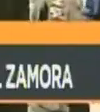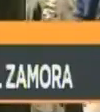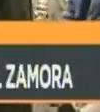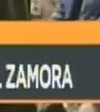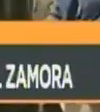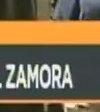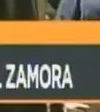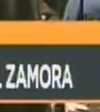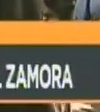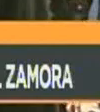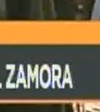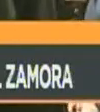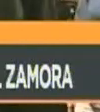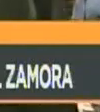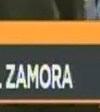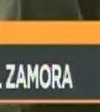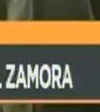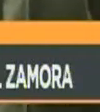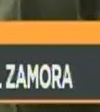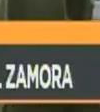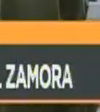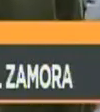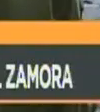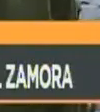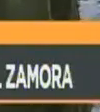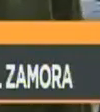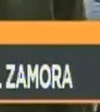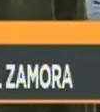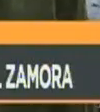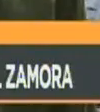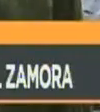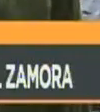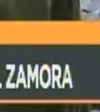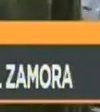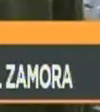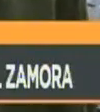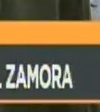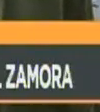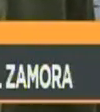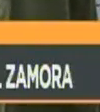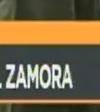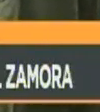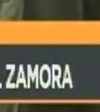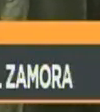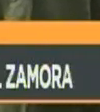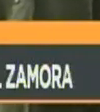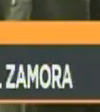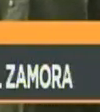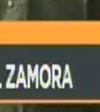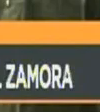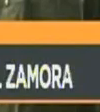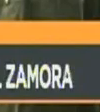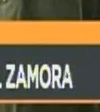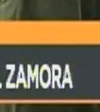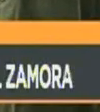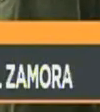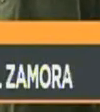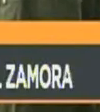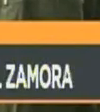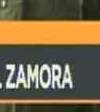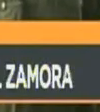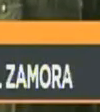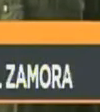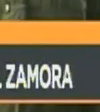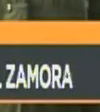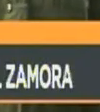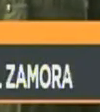salud, promoviendo la salud, la prevención y el diagnóstico, el tratamiento y la rehabilitación. Fuerza Armada Nacional